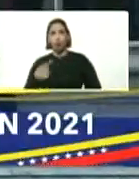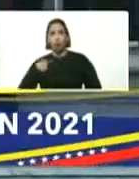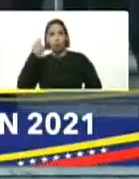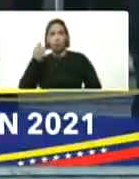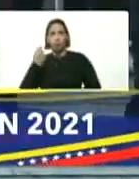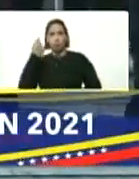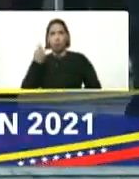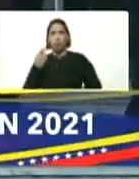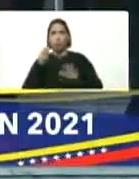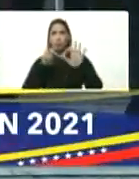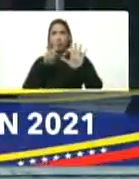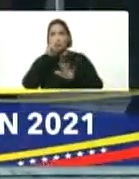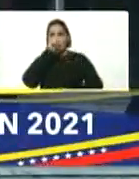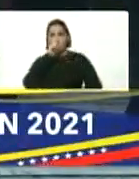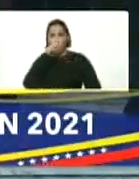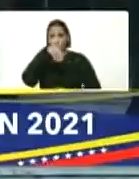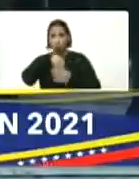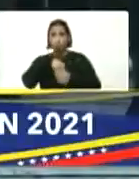estuve 7 años aquí.